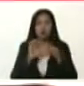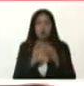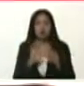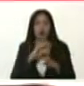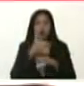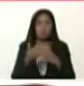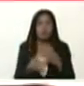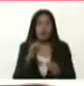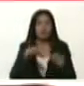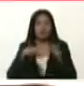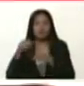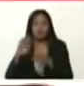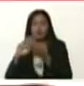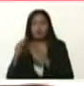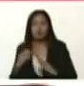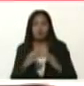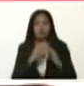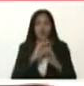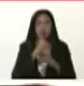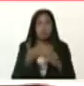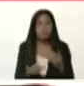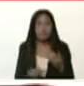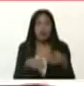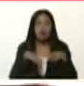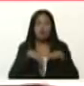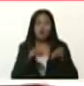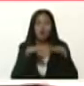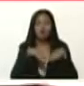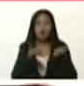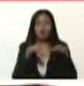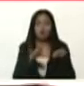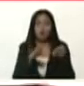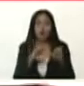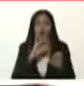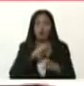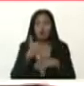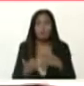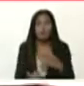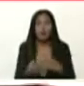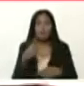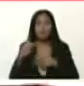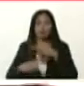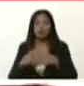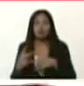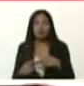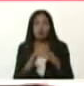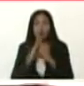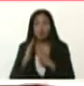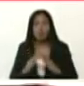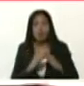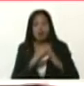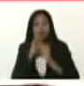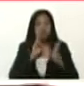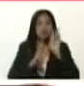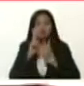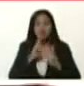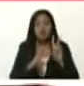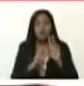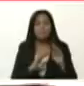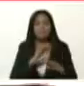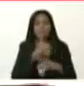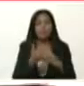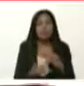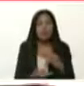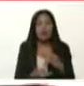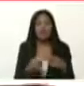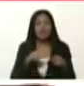plan de siembra comunal, en el plan textil, en el plan productos de limpieza del hogar, en el plan de desarrollo